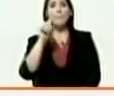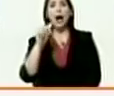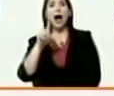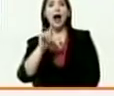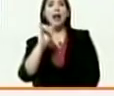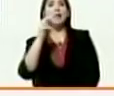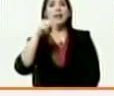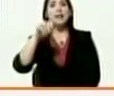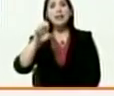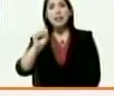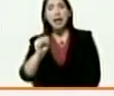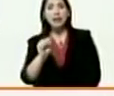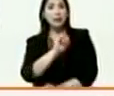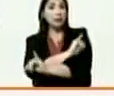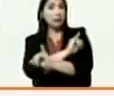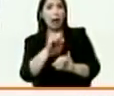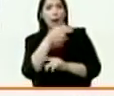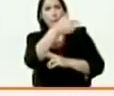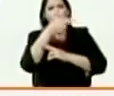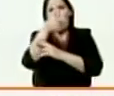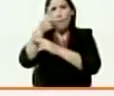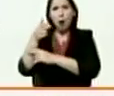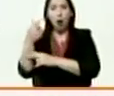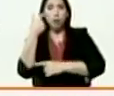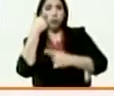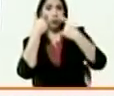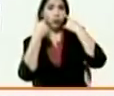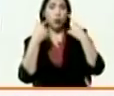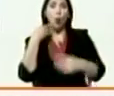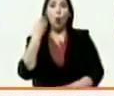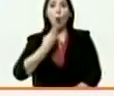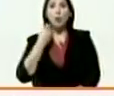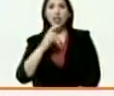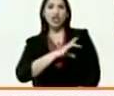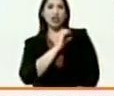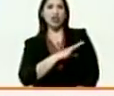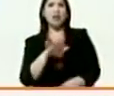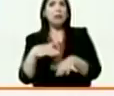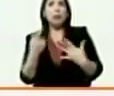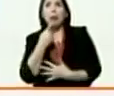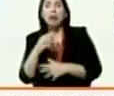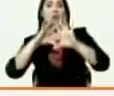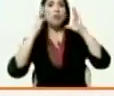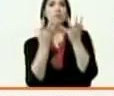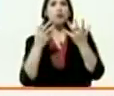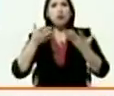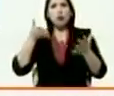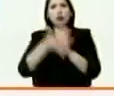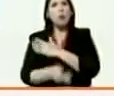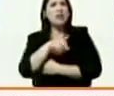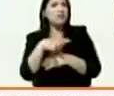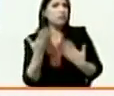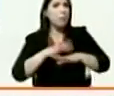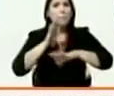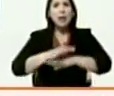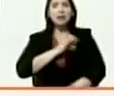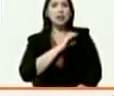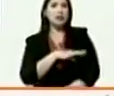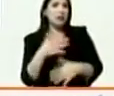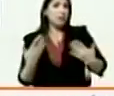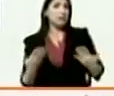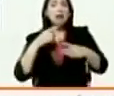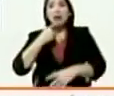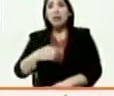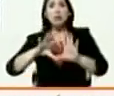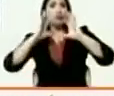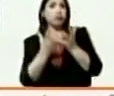perdigones, que van directo a los ojos de estos jóvenes. ¿Y qué ha dicho el planeta al respecto? ¿Qué ha dicho el mundo al respecto? ¿Qué